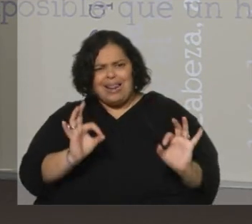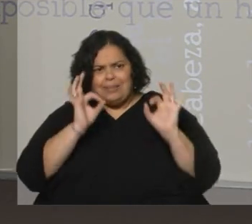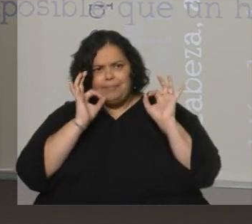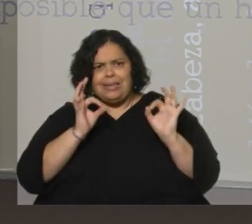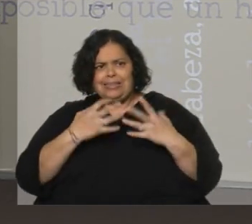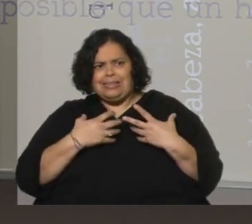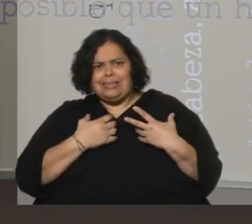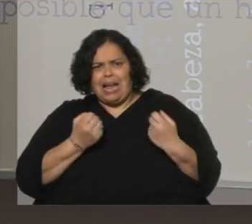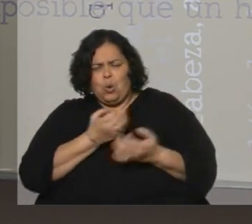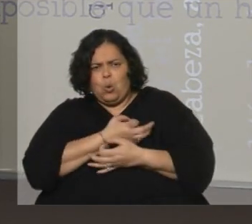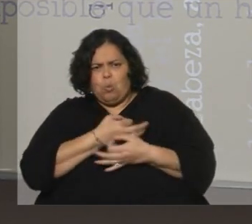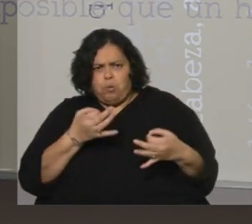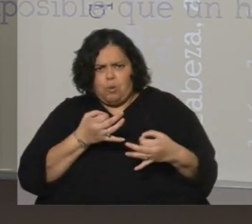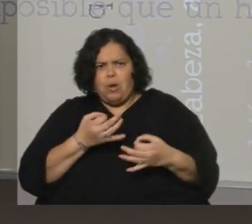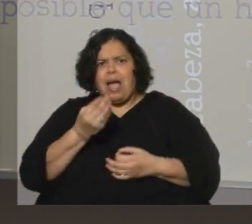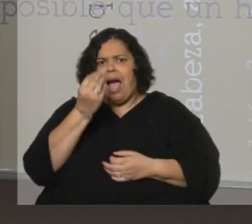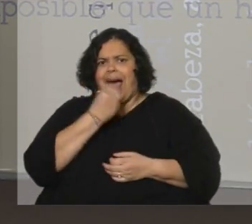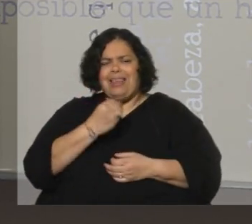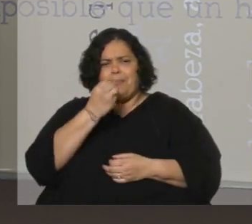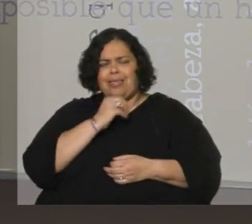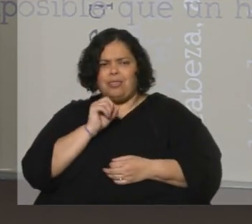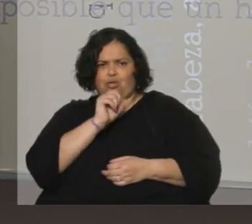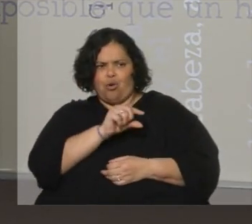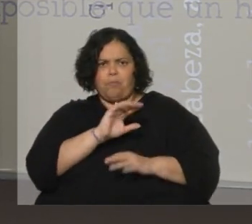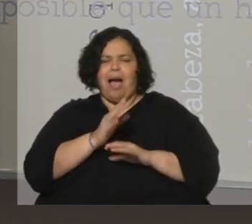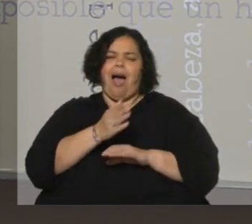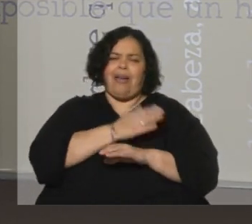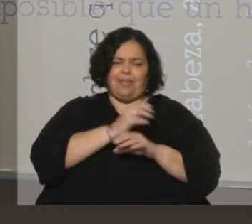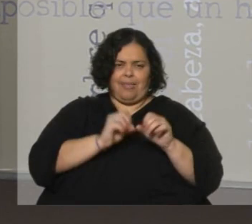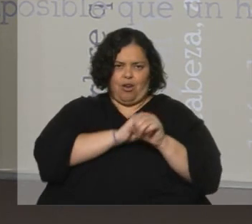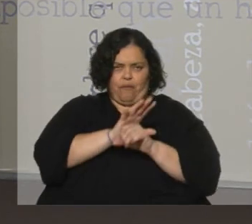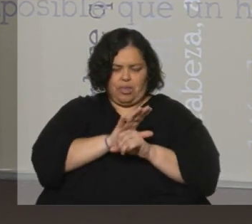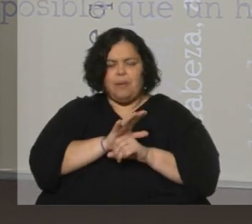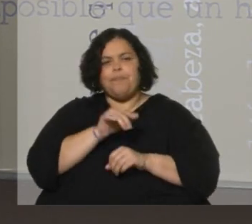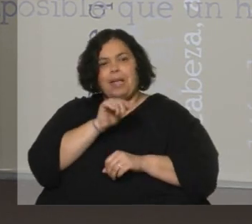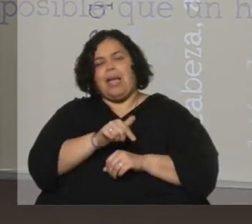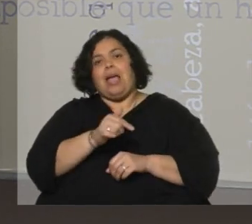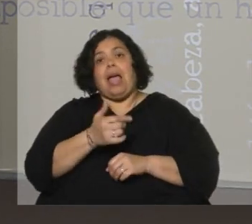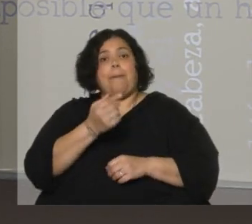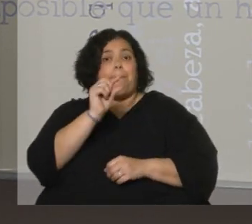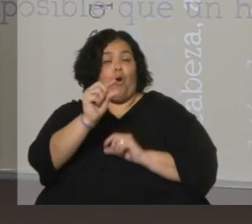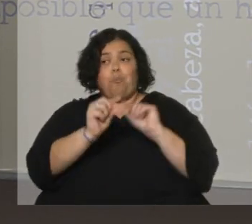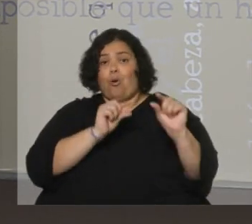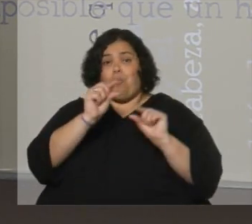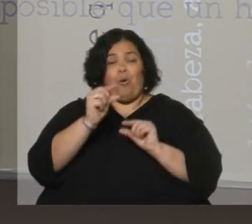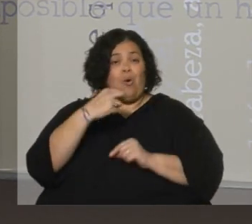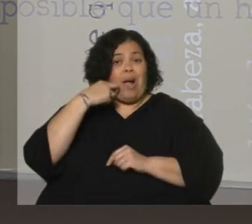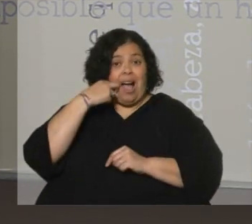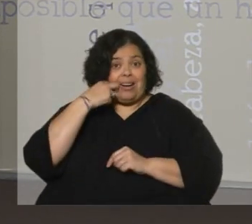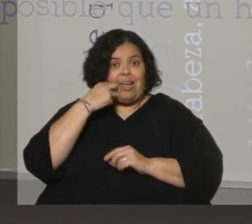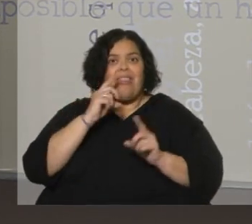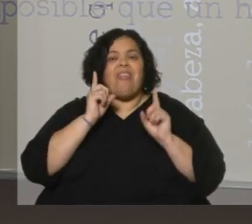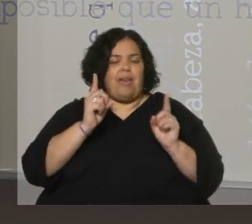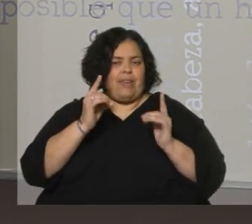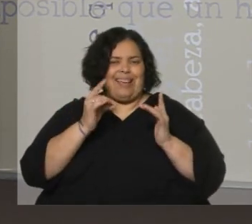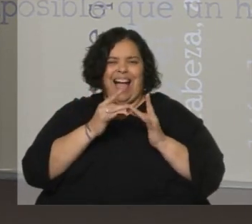empezó el covid la inocuidad alimentaria en esos países donde realmente la proteína este es poco accesible es fundamental que sea que sea algo de calidad